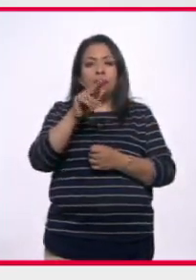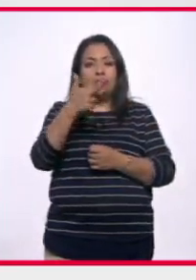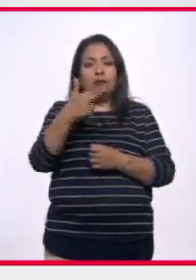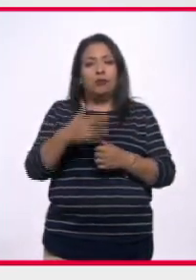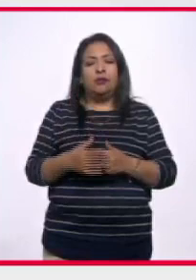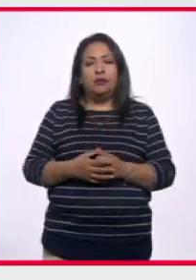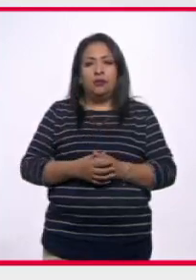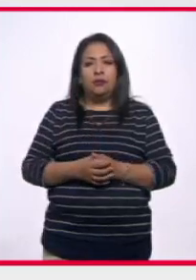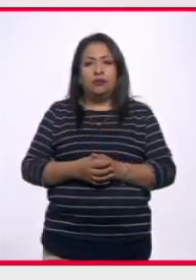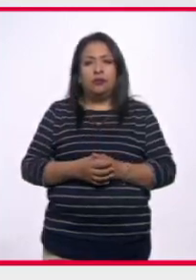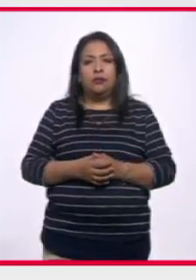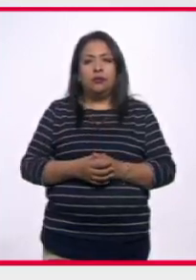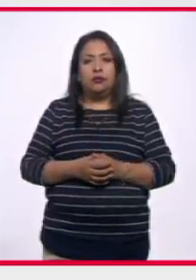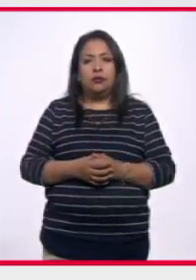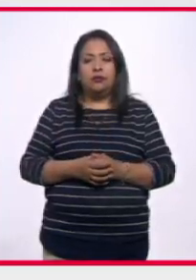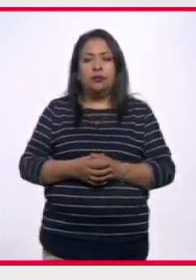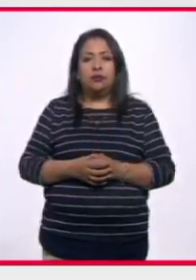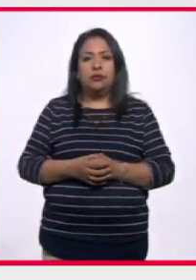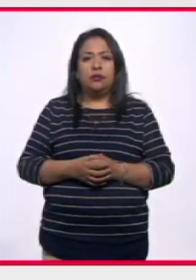inglés